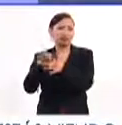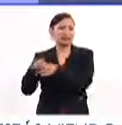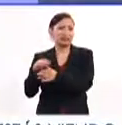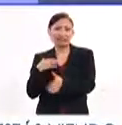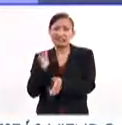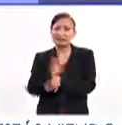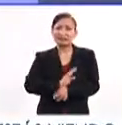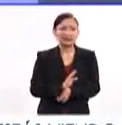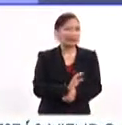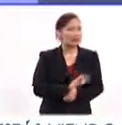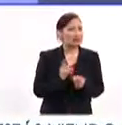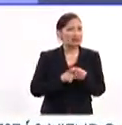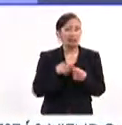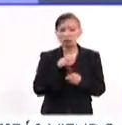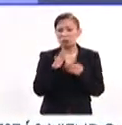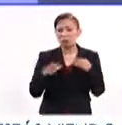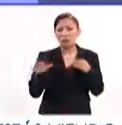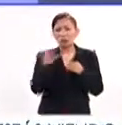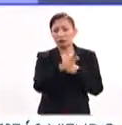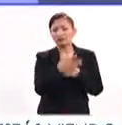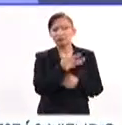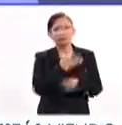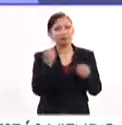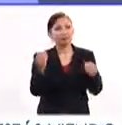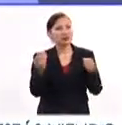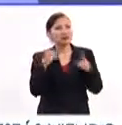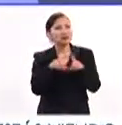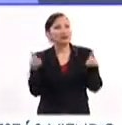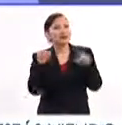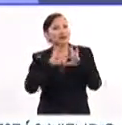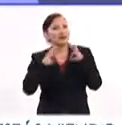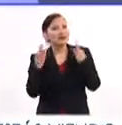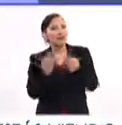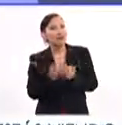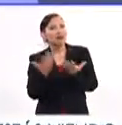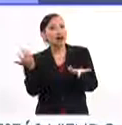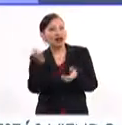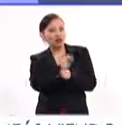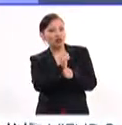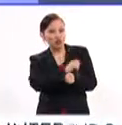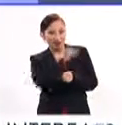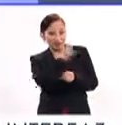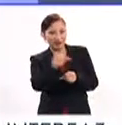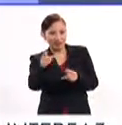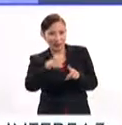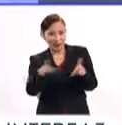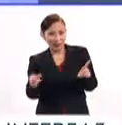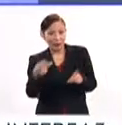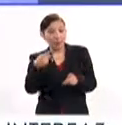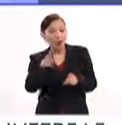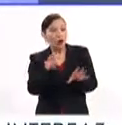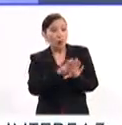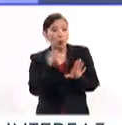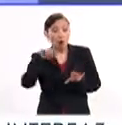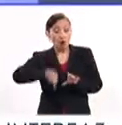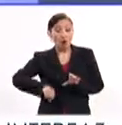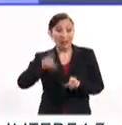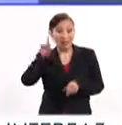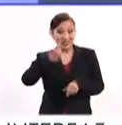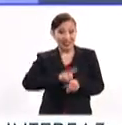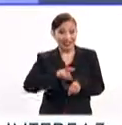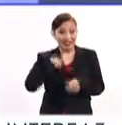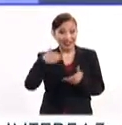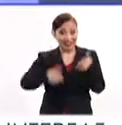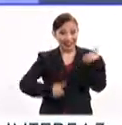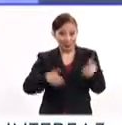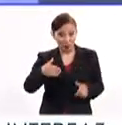El cine, todo eso. Entonces tenemos muchos tipos de actor, por ejemplo, pero como hoy celebramos el